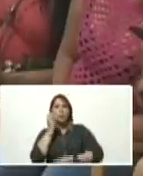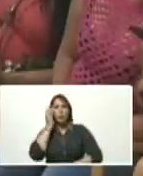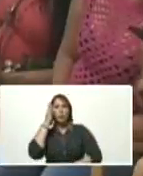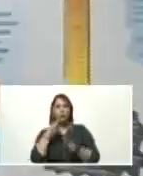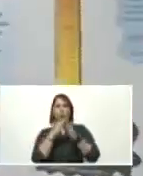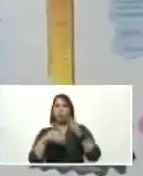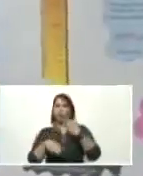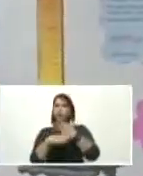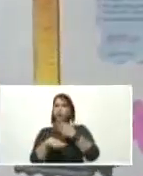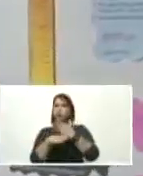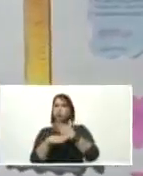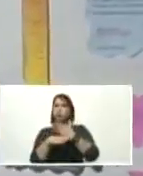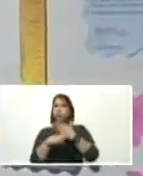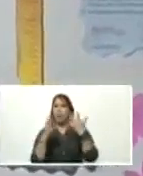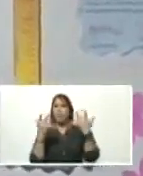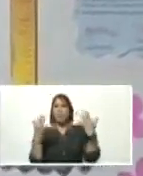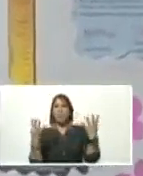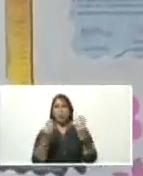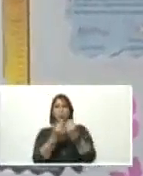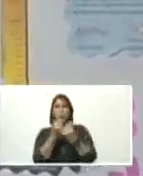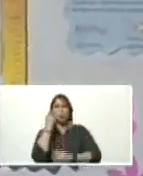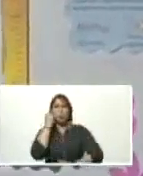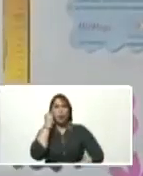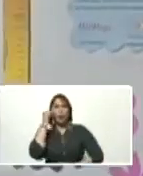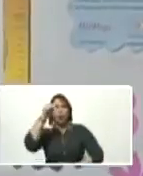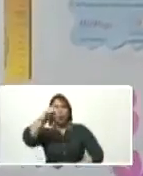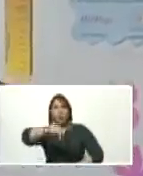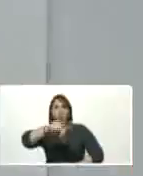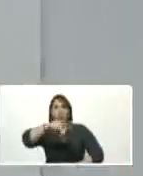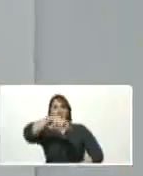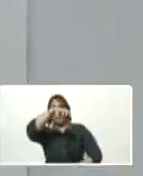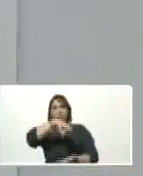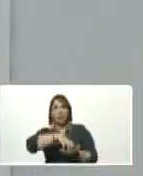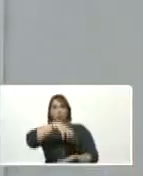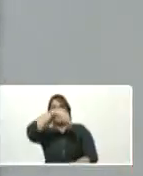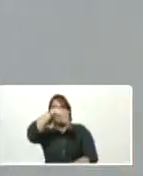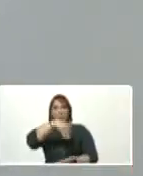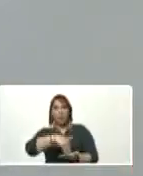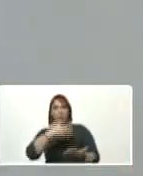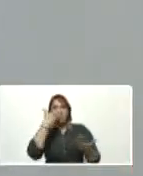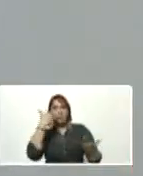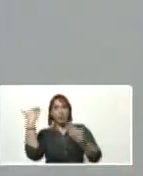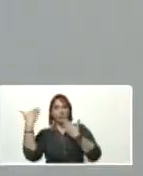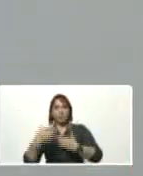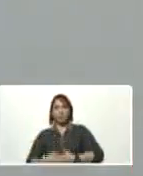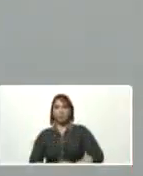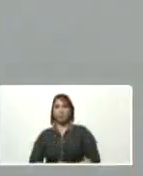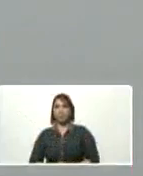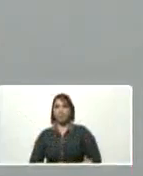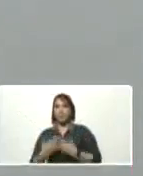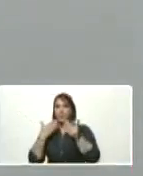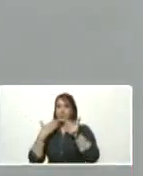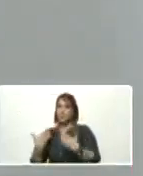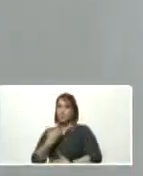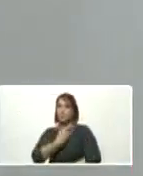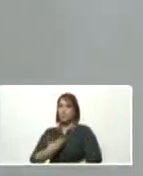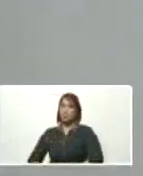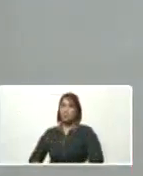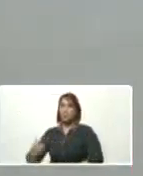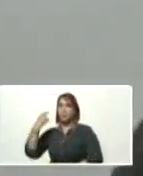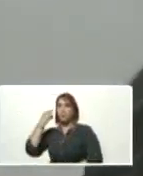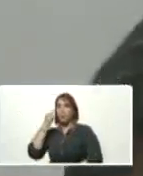va de la mano con las mujeres aquí en el Estado Miranda. Adelante, Guiselis. Así es, gracias, presidente.